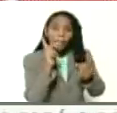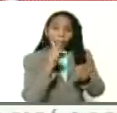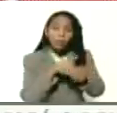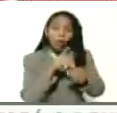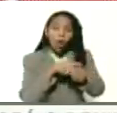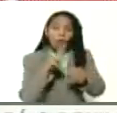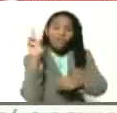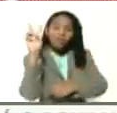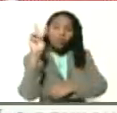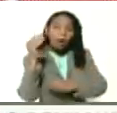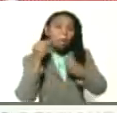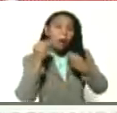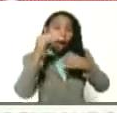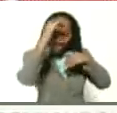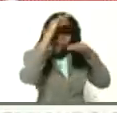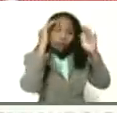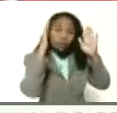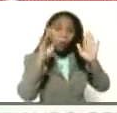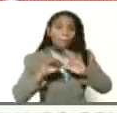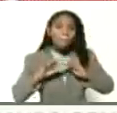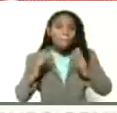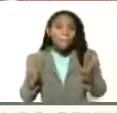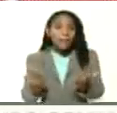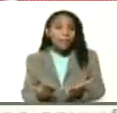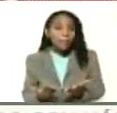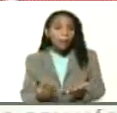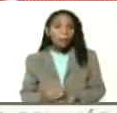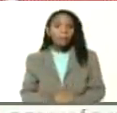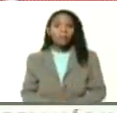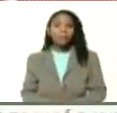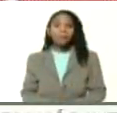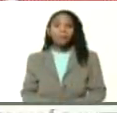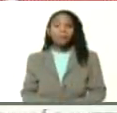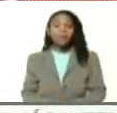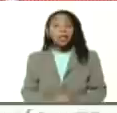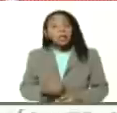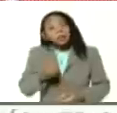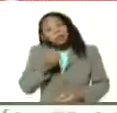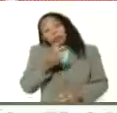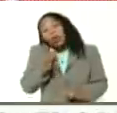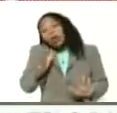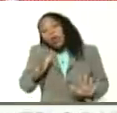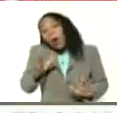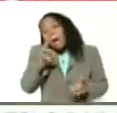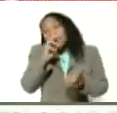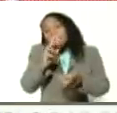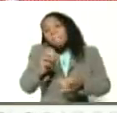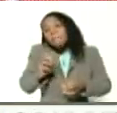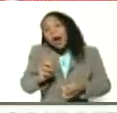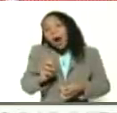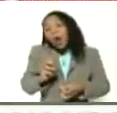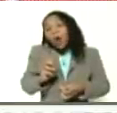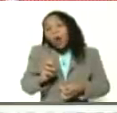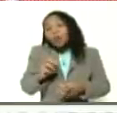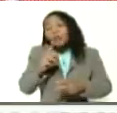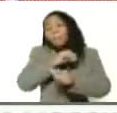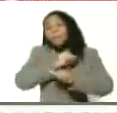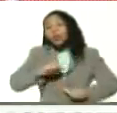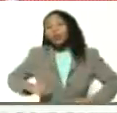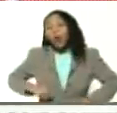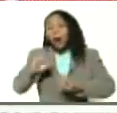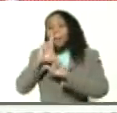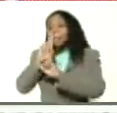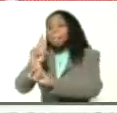Venezuela para atender la pandemia. Bueno, el Banco de Portugal